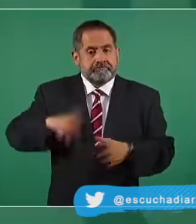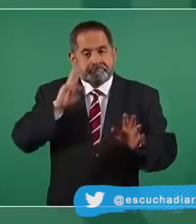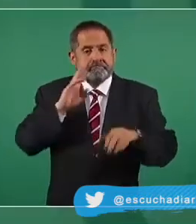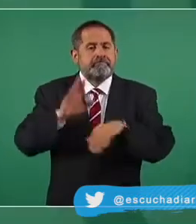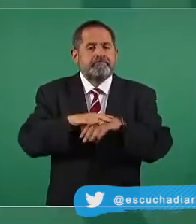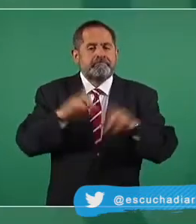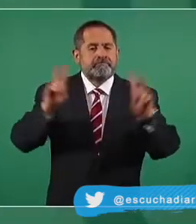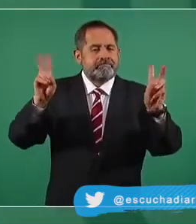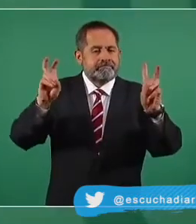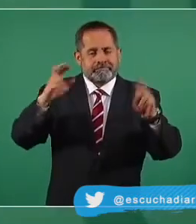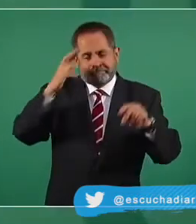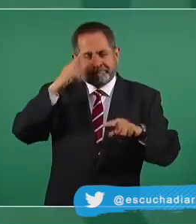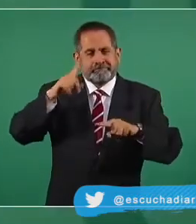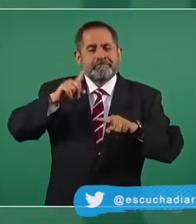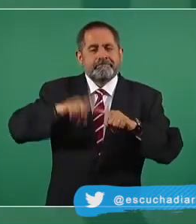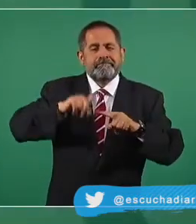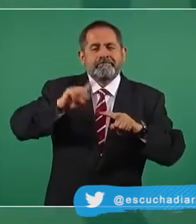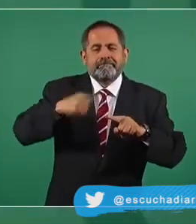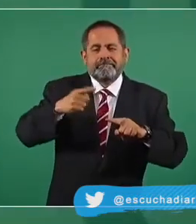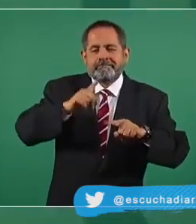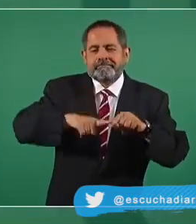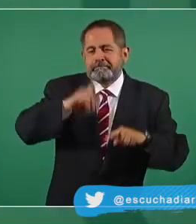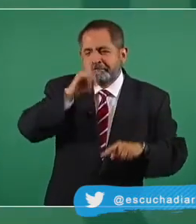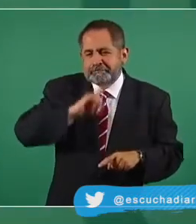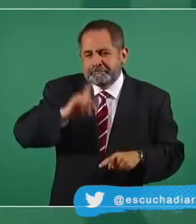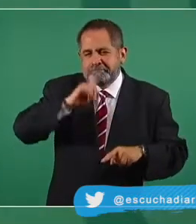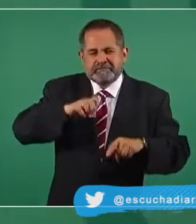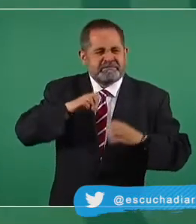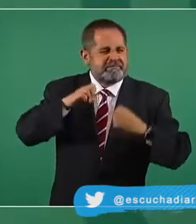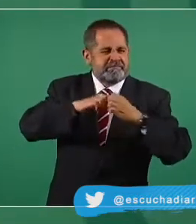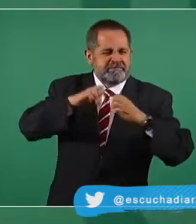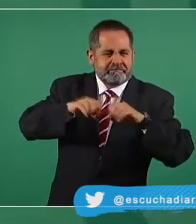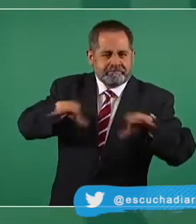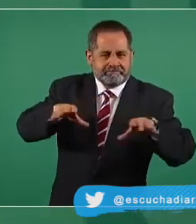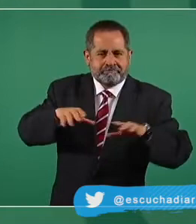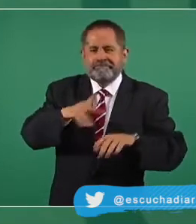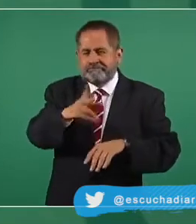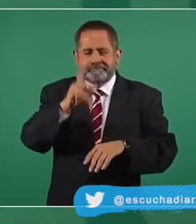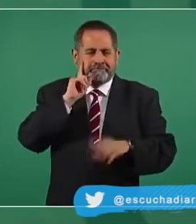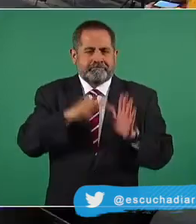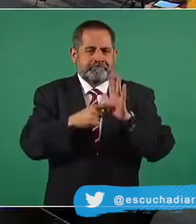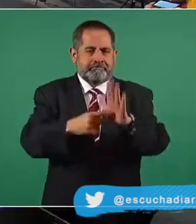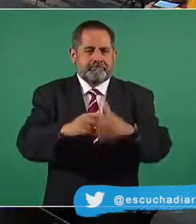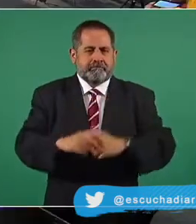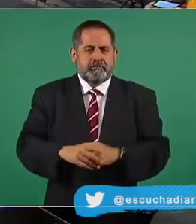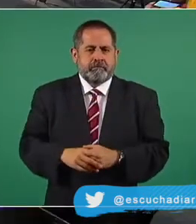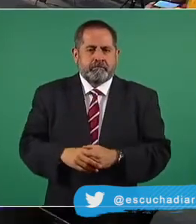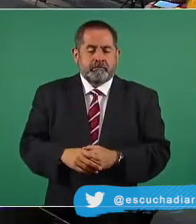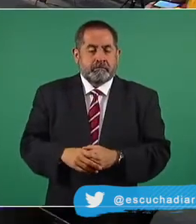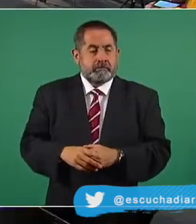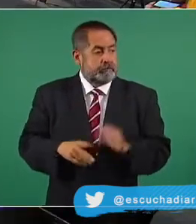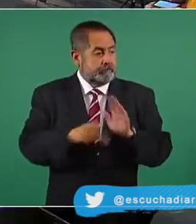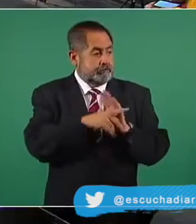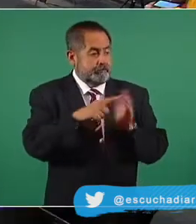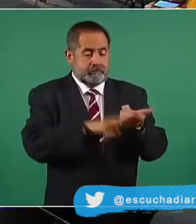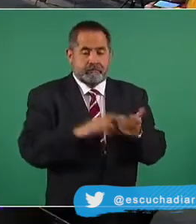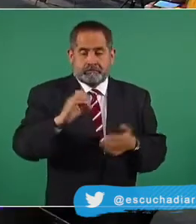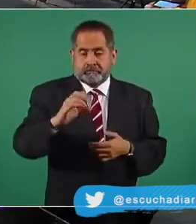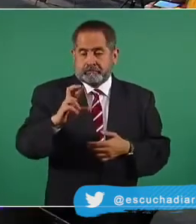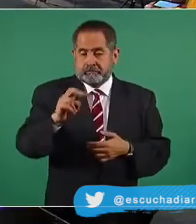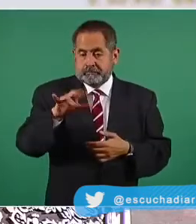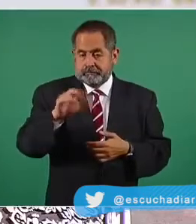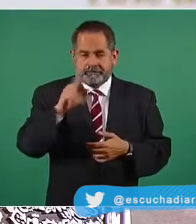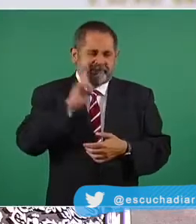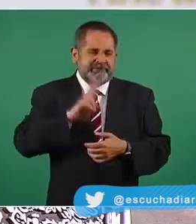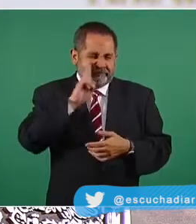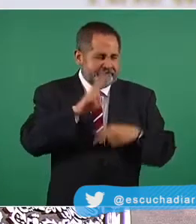porque es quién en las mentiras, ¿ah? Sí. Esta de la crónica está buena para